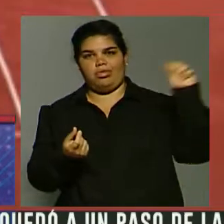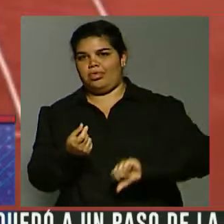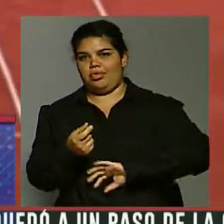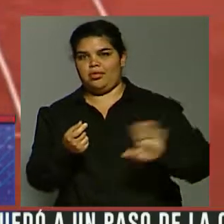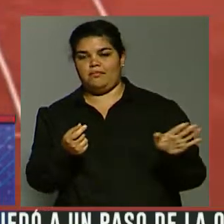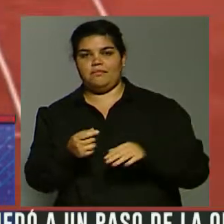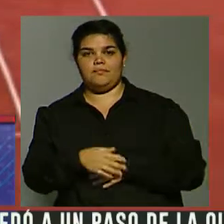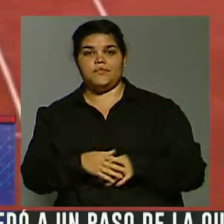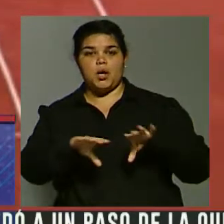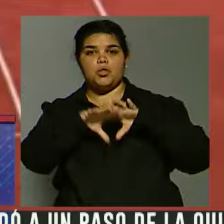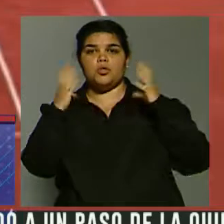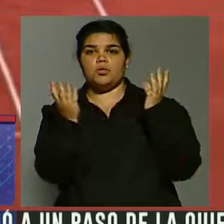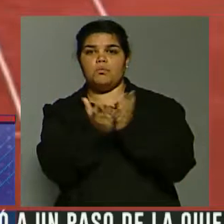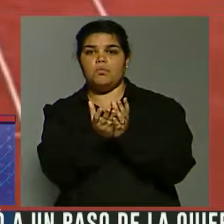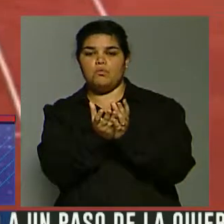6 del mundo.